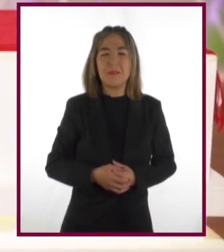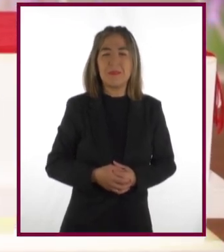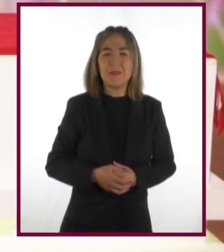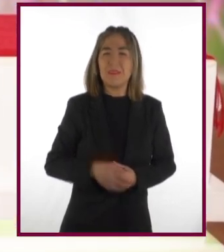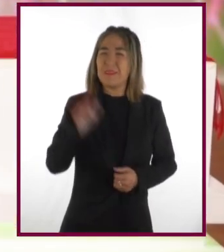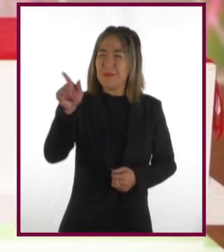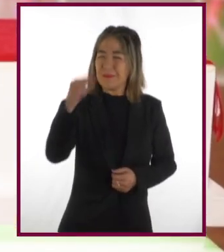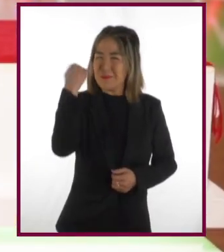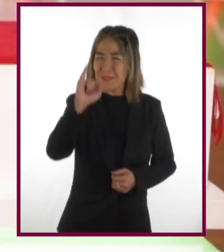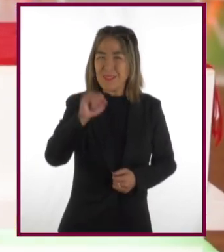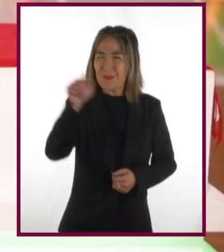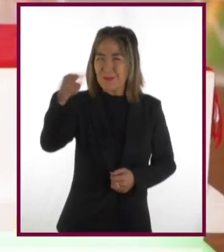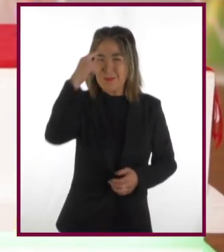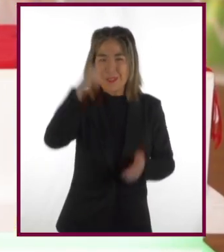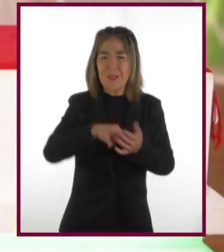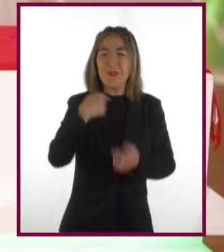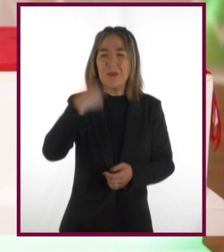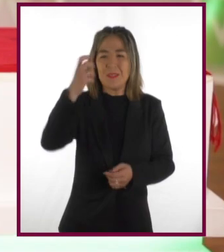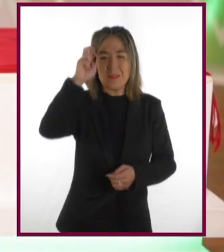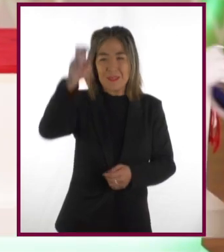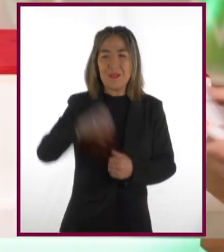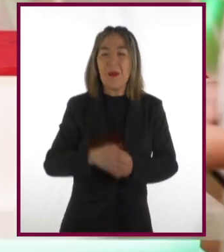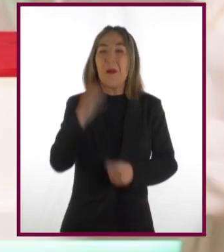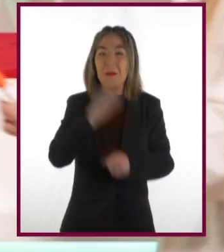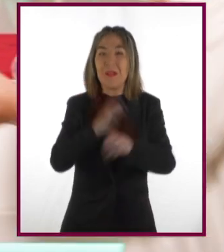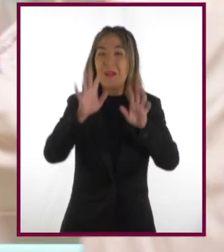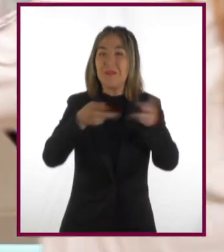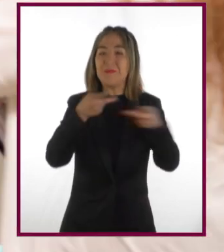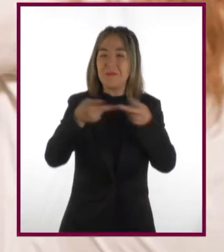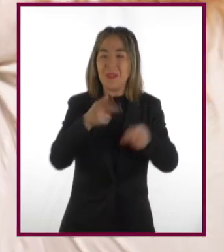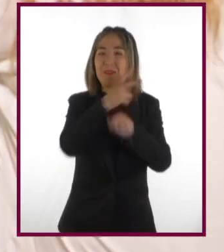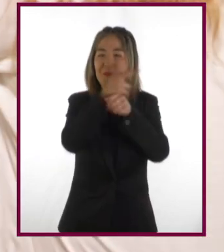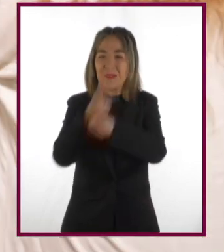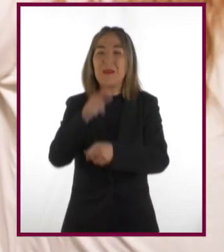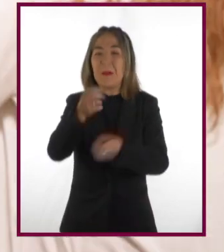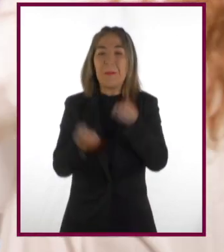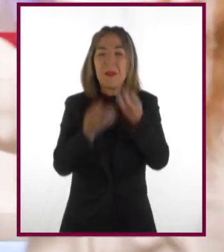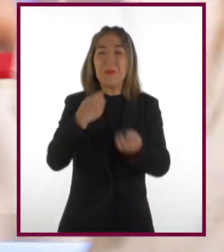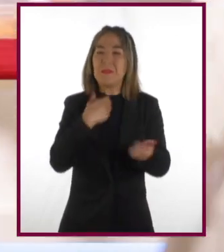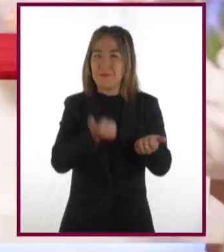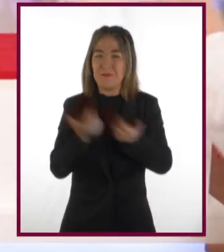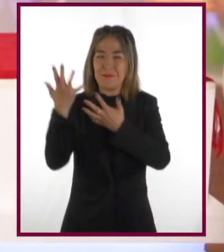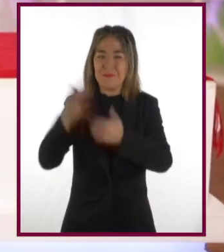Nunca vas a creer lo que soñé. ¿Preparados? Vamos a comenzar a grabar. Me voy a llevar sus palomitas.